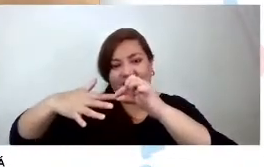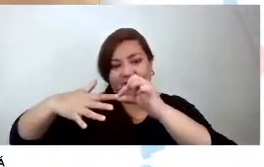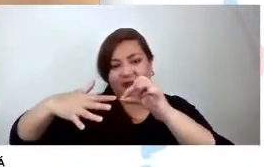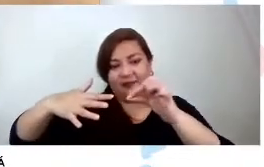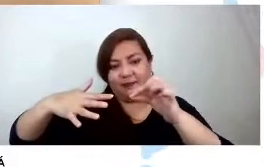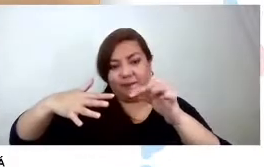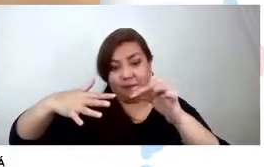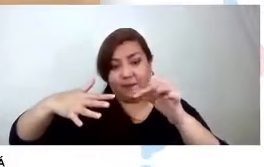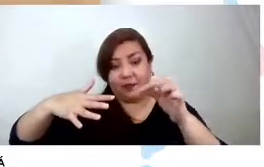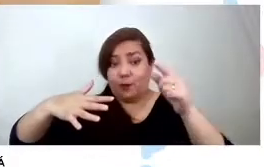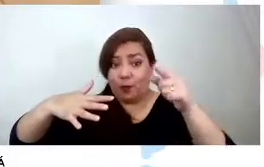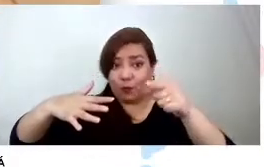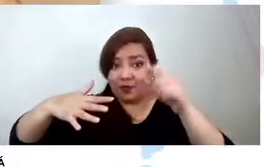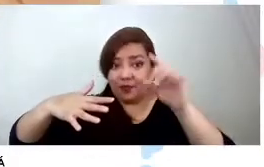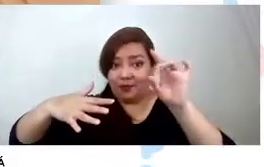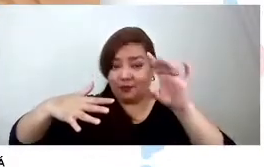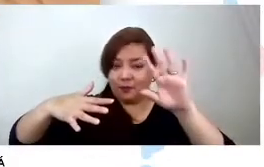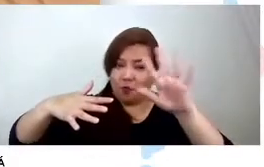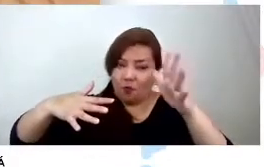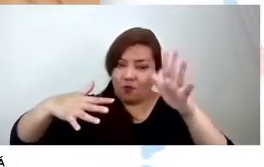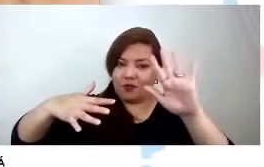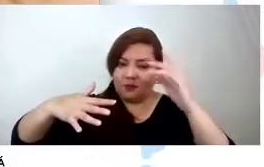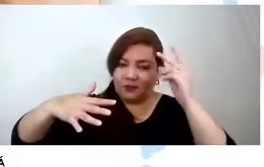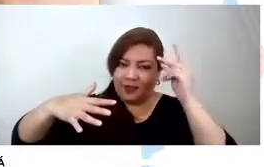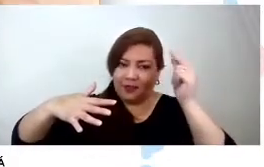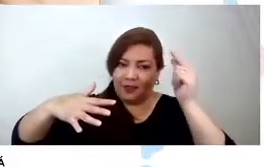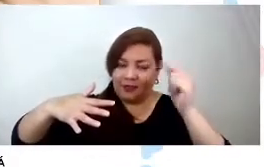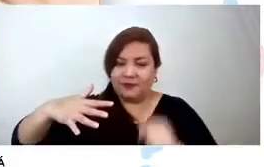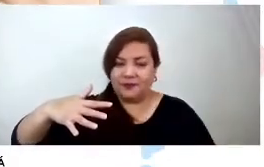Para que se hagan una idea.